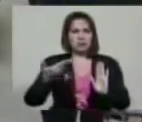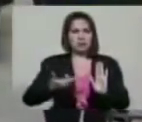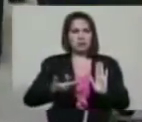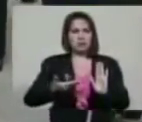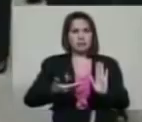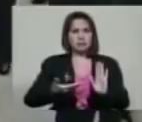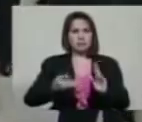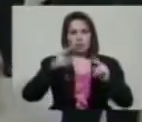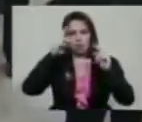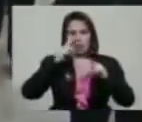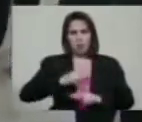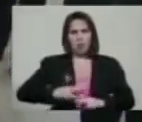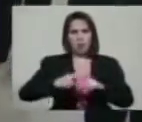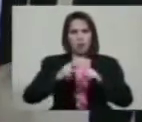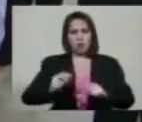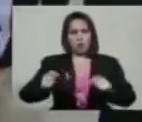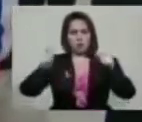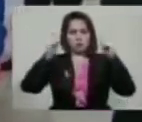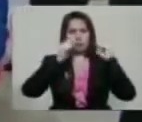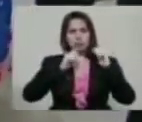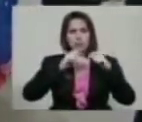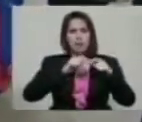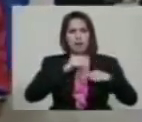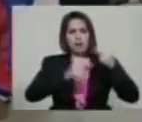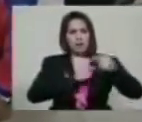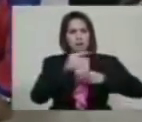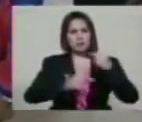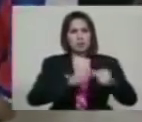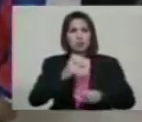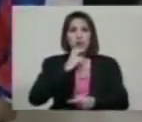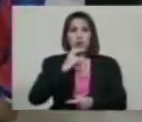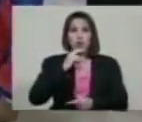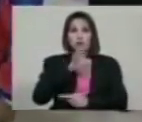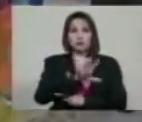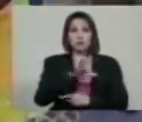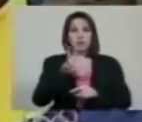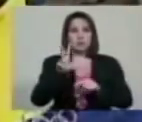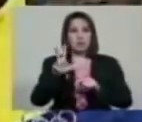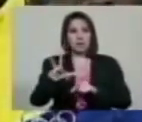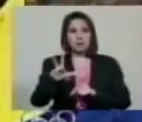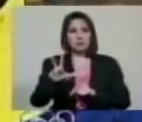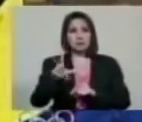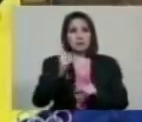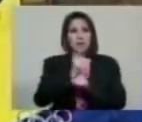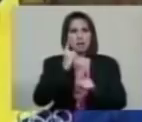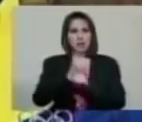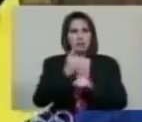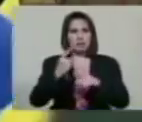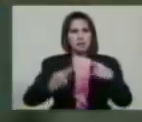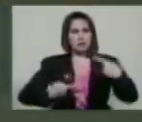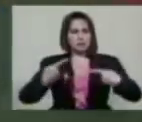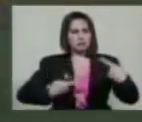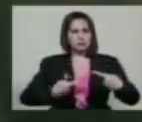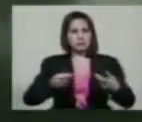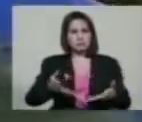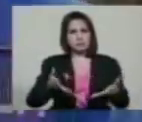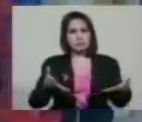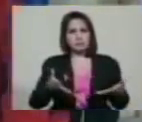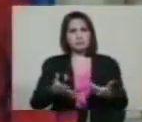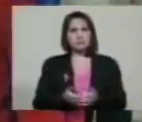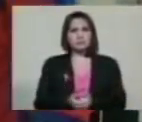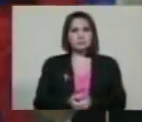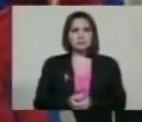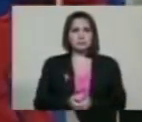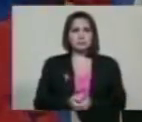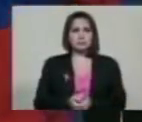de reconocimiento a esta generación de oro, 53 atletas en total, los cuales han obtenido, como ya hemos dicho,